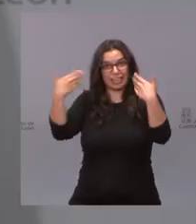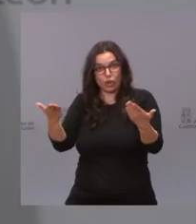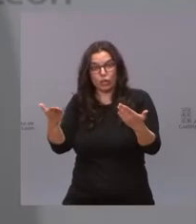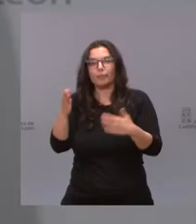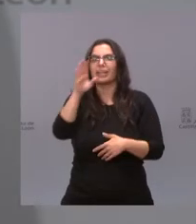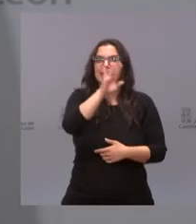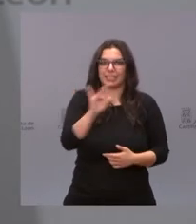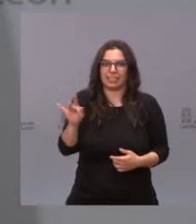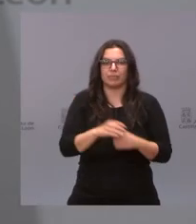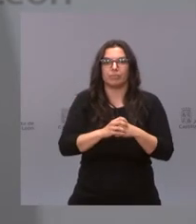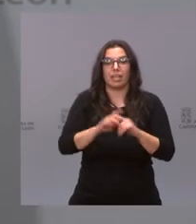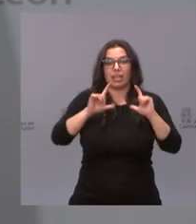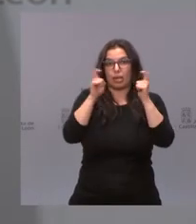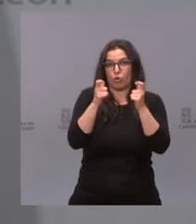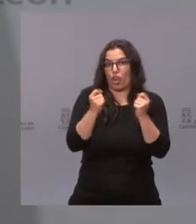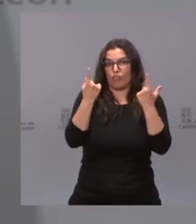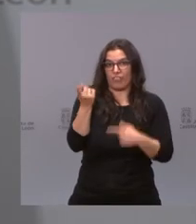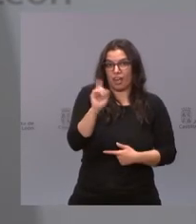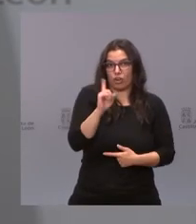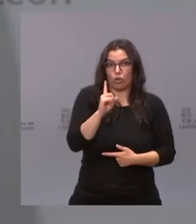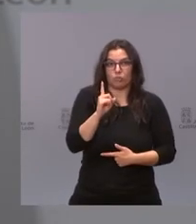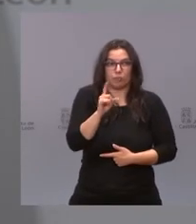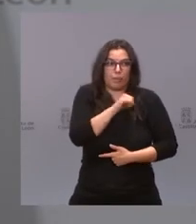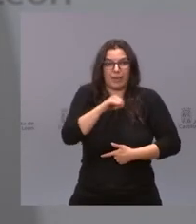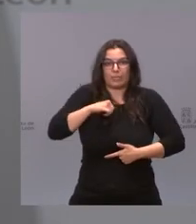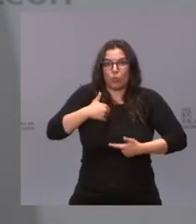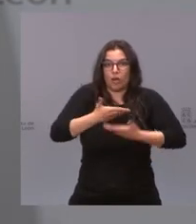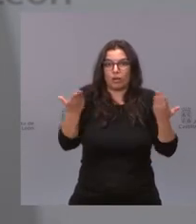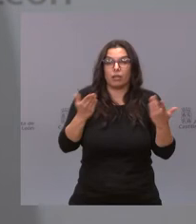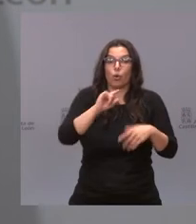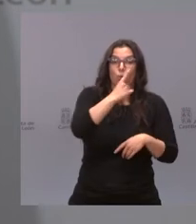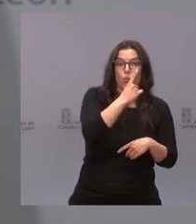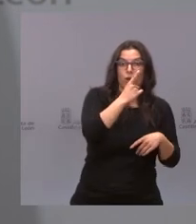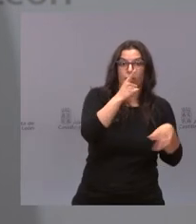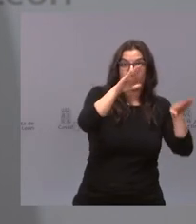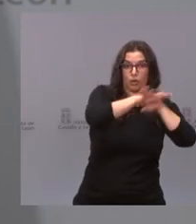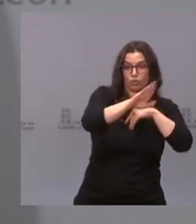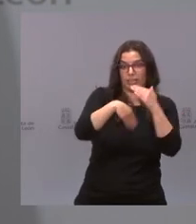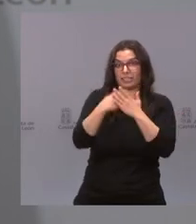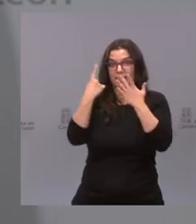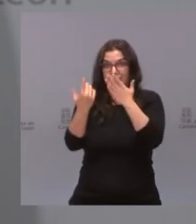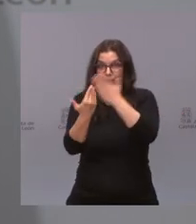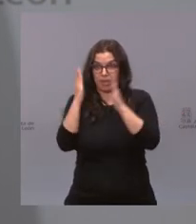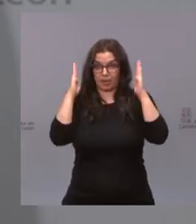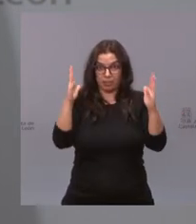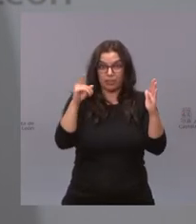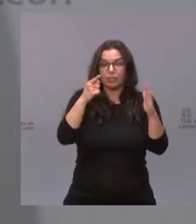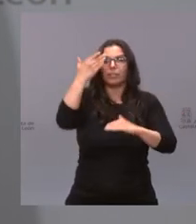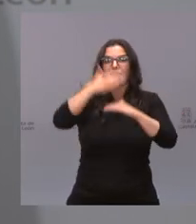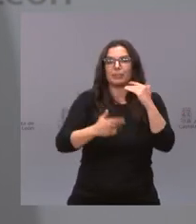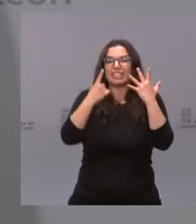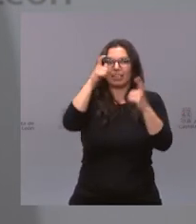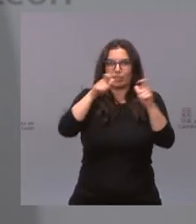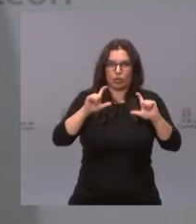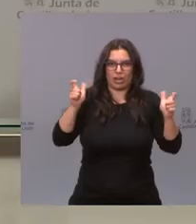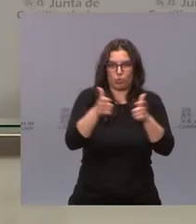regladas, reuniones no regladas, de interior y exterior, entre la 1 de la mañana y las 6. Un último detalle, no sé